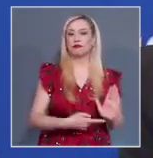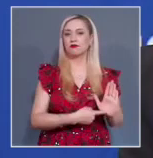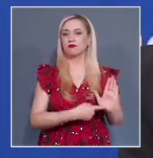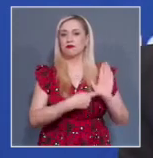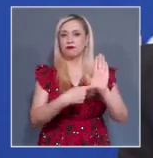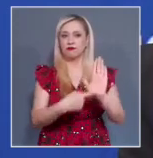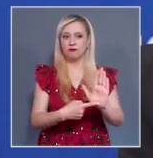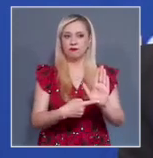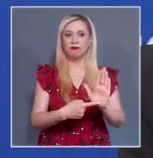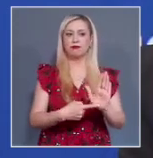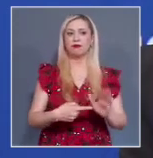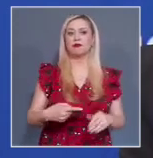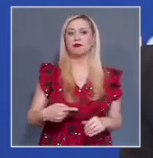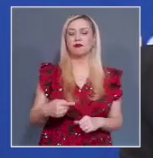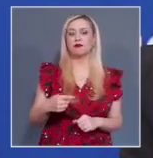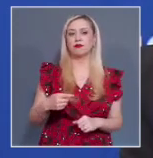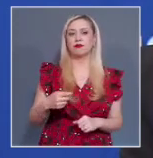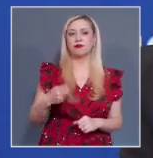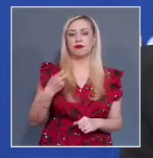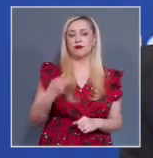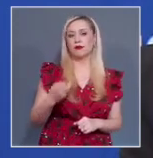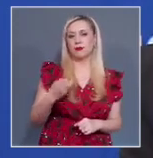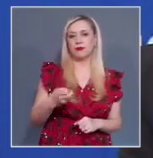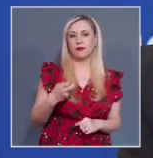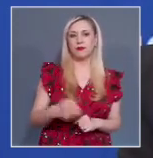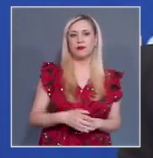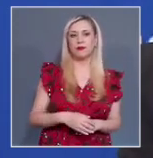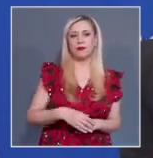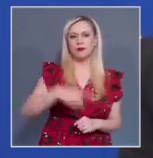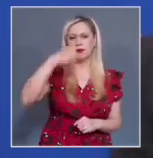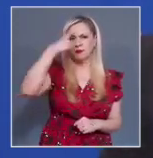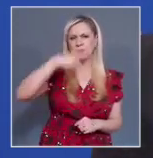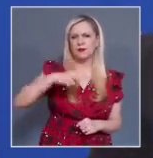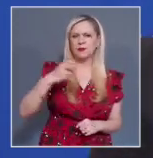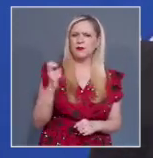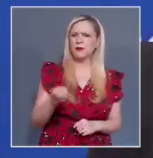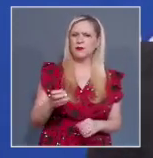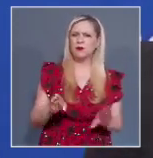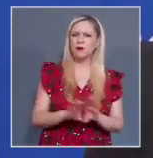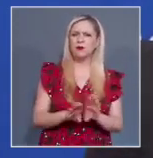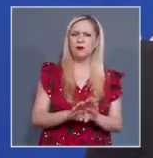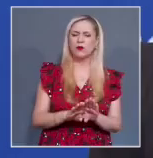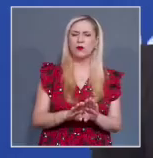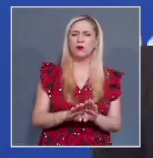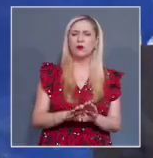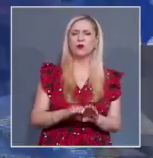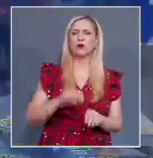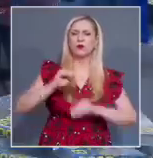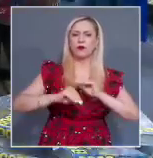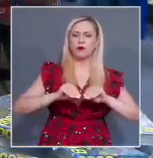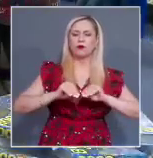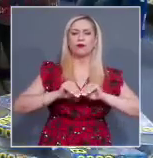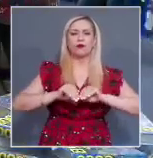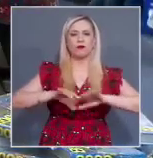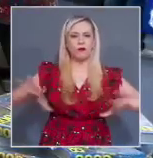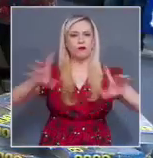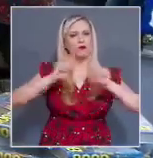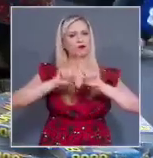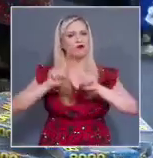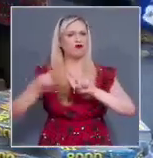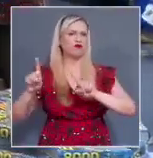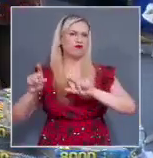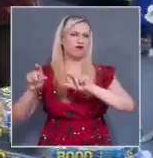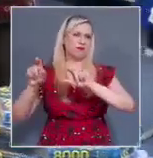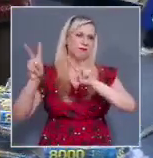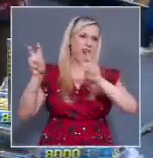nosotros, esa participación tiene un significado político profundo con varias dimensiones. Mencionaron que en